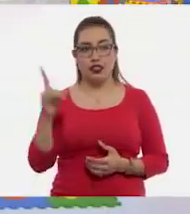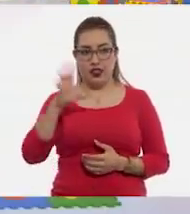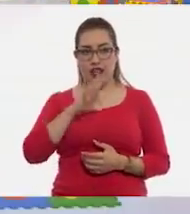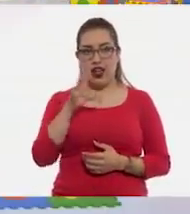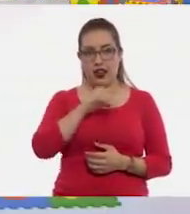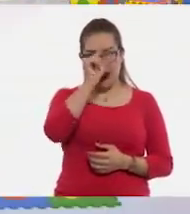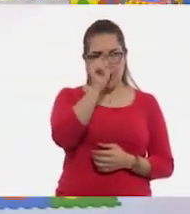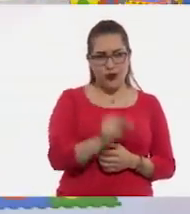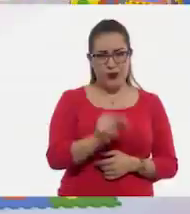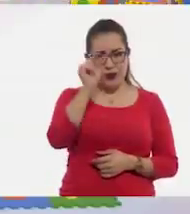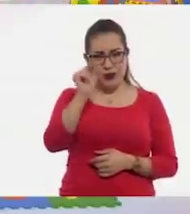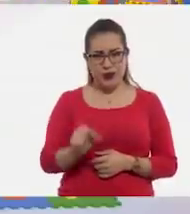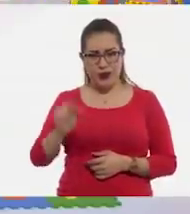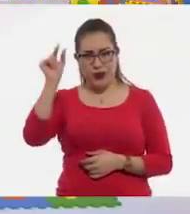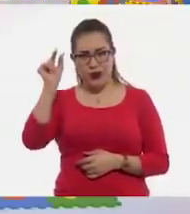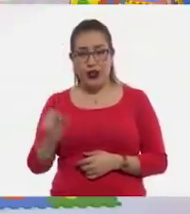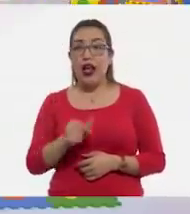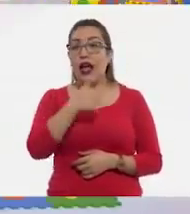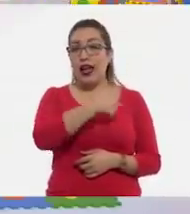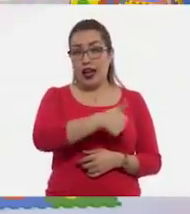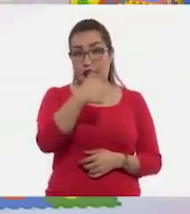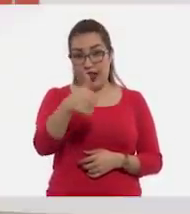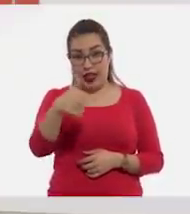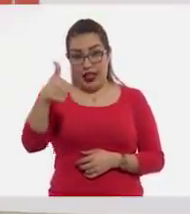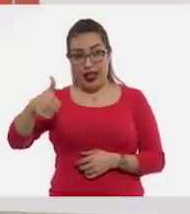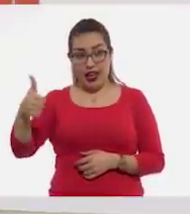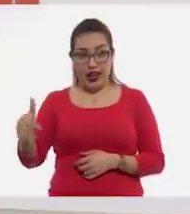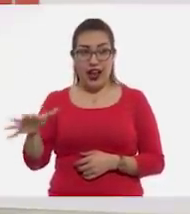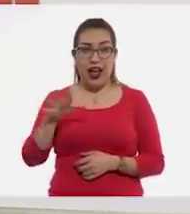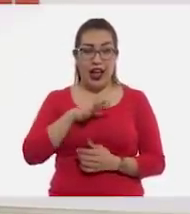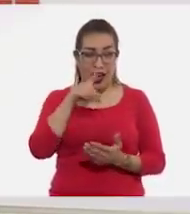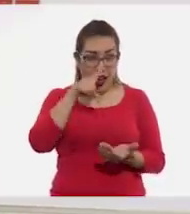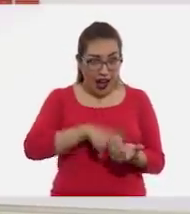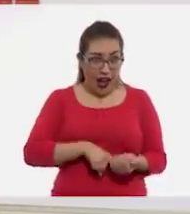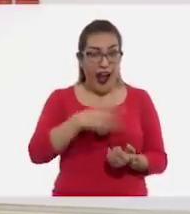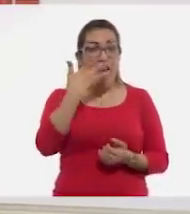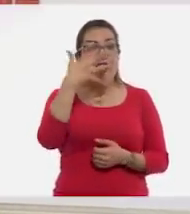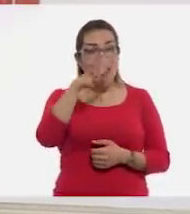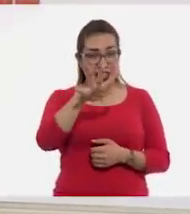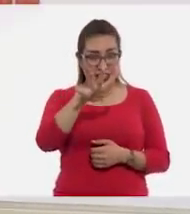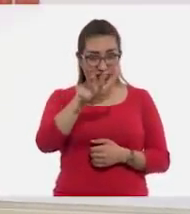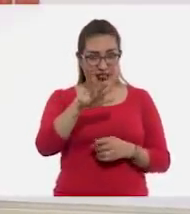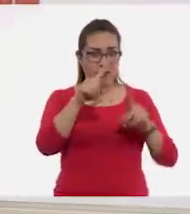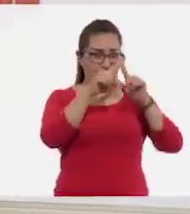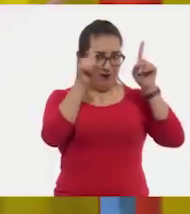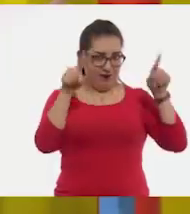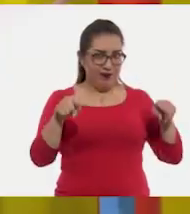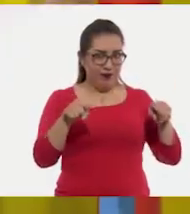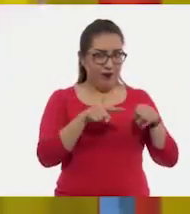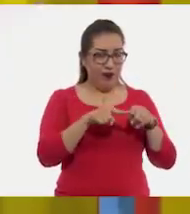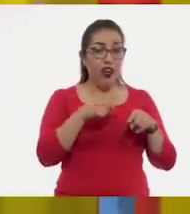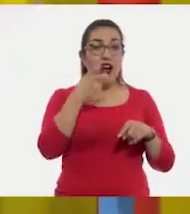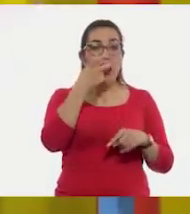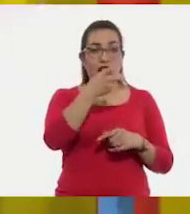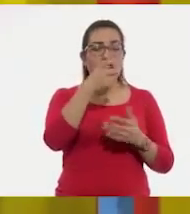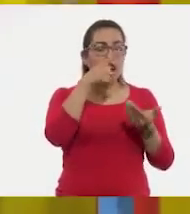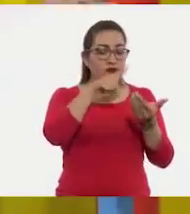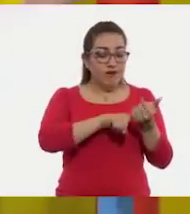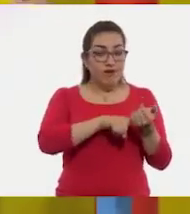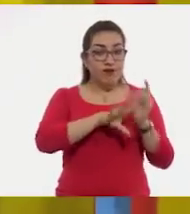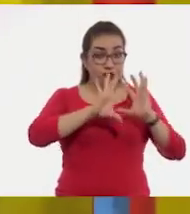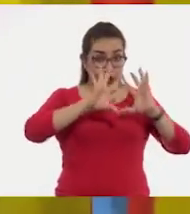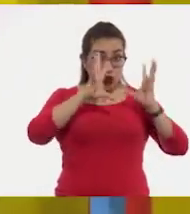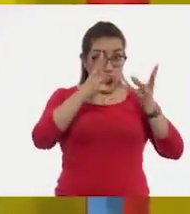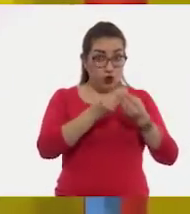tiras. ¿Cierto? Cada una de estas tiras está formada por 10 cuadritos. Ah, que es equivalente o igual a